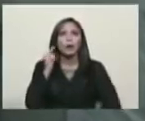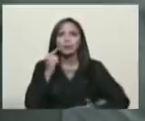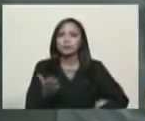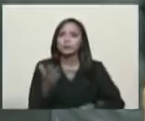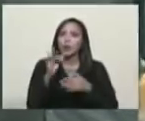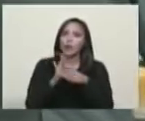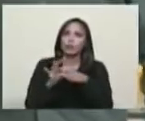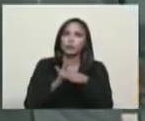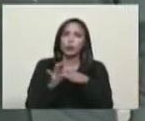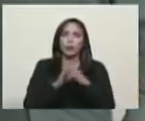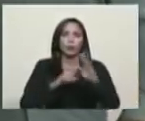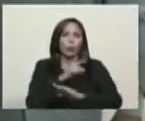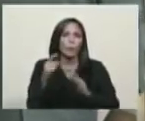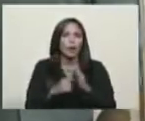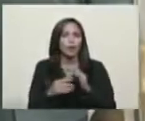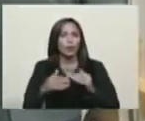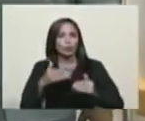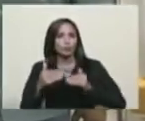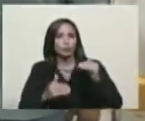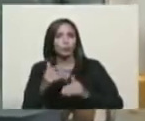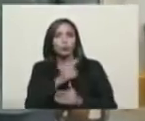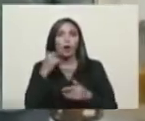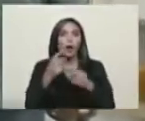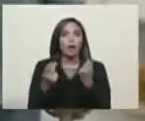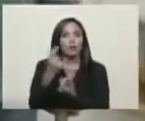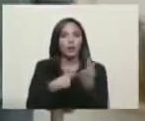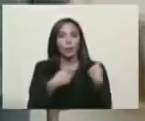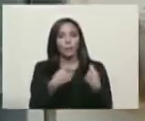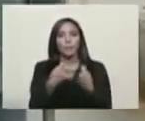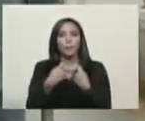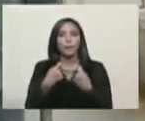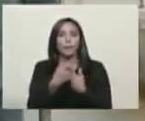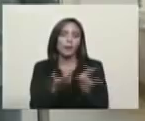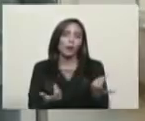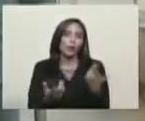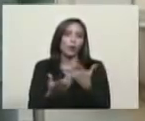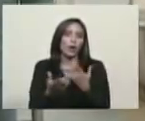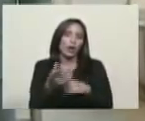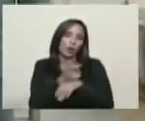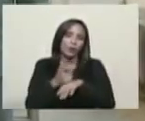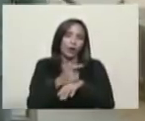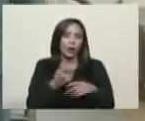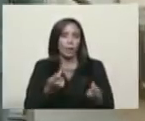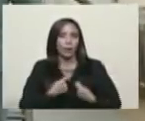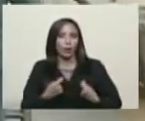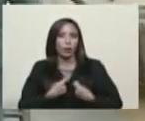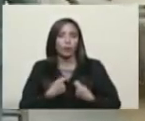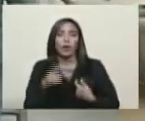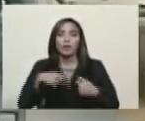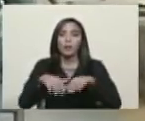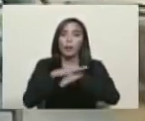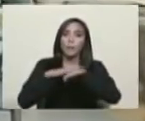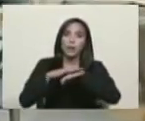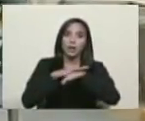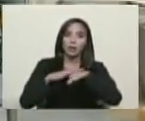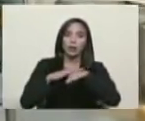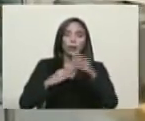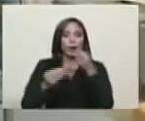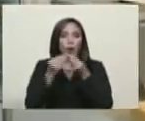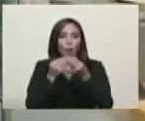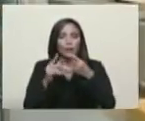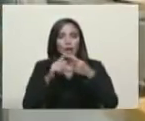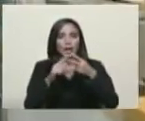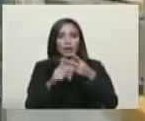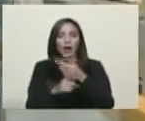en funcionamiento, gracias a una inversión de nuestro gobierno revolucionario, a través del Ministerio del Poder Popular para la